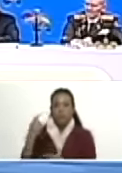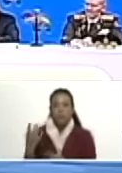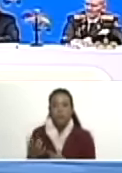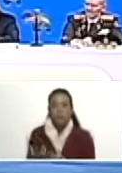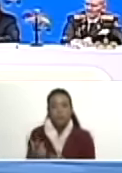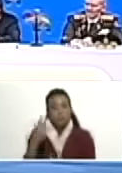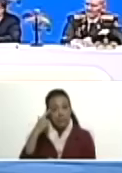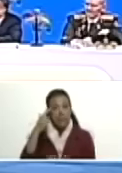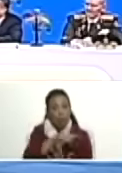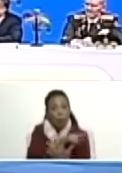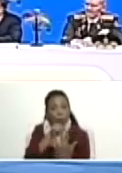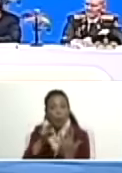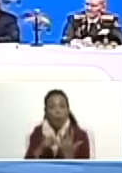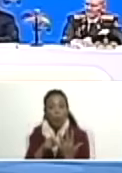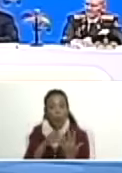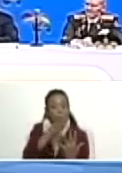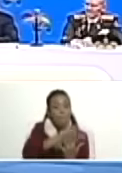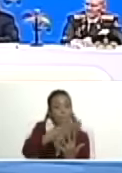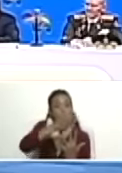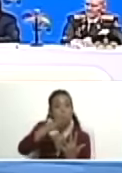Fíjense ustedes, yo estoy hablando aquí, ¿verdad?